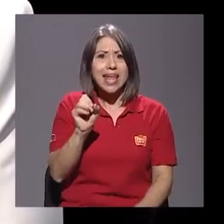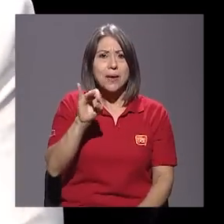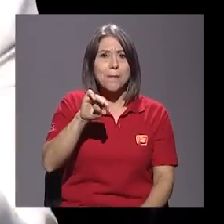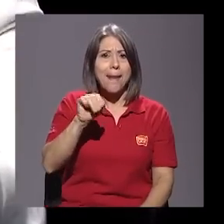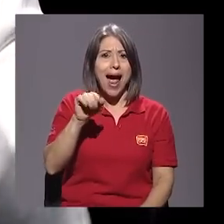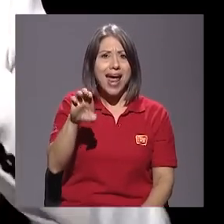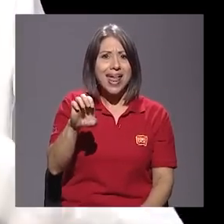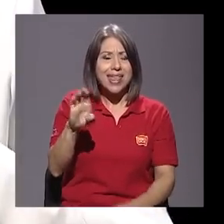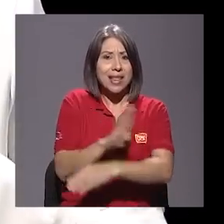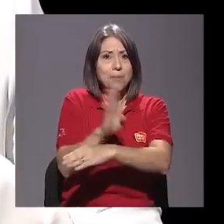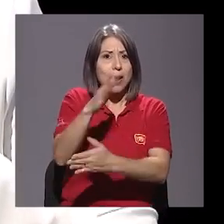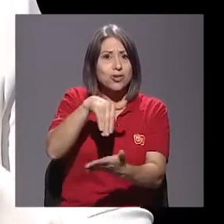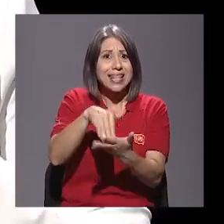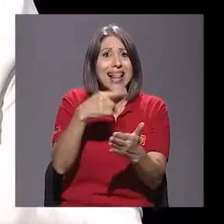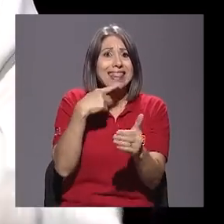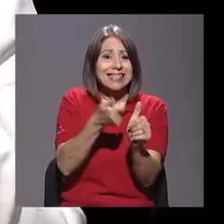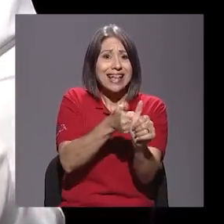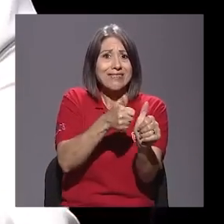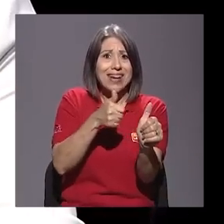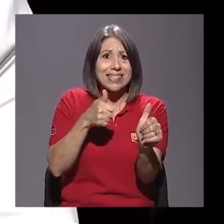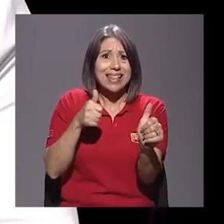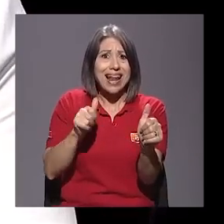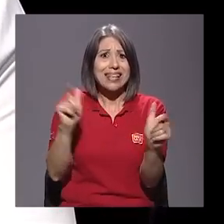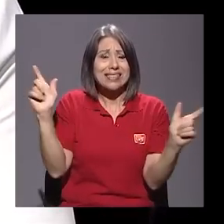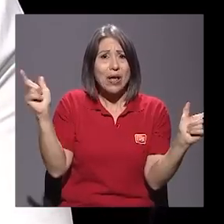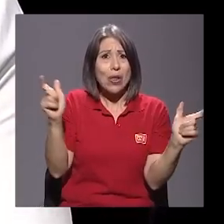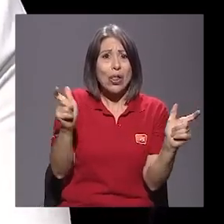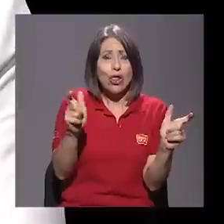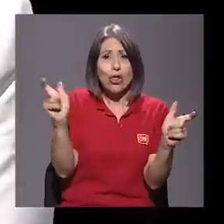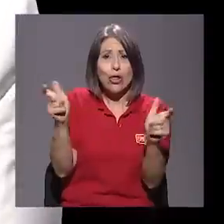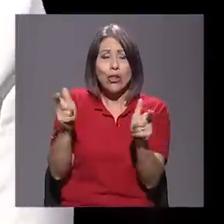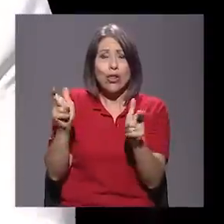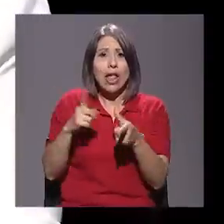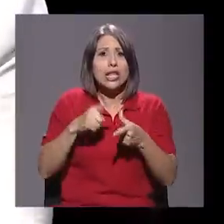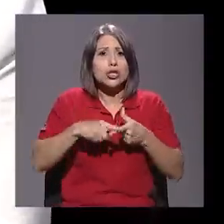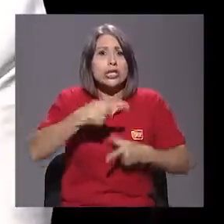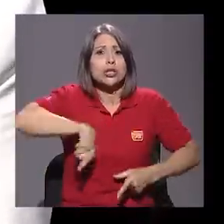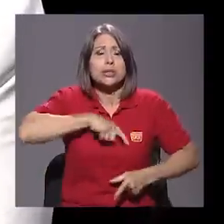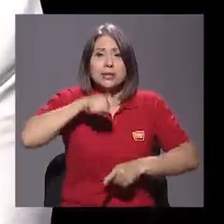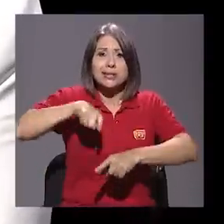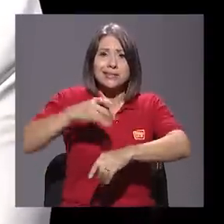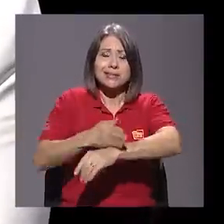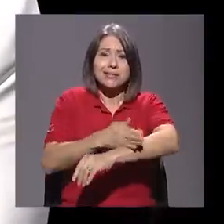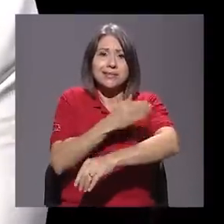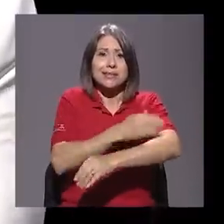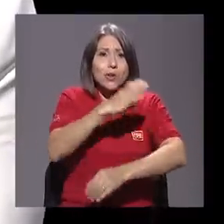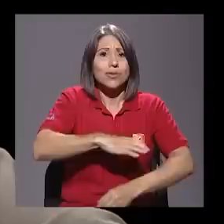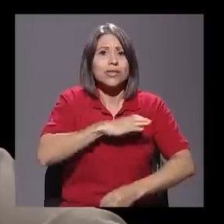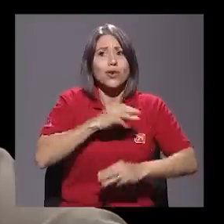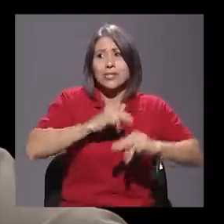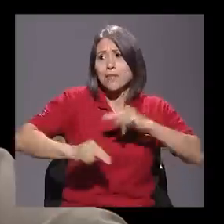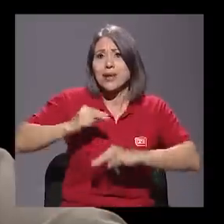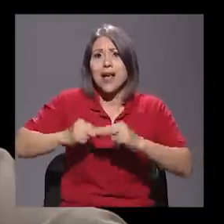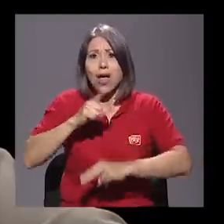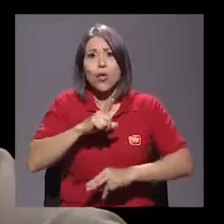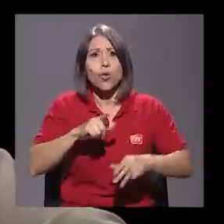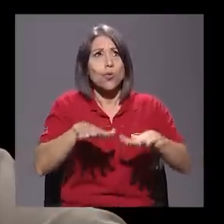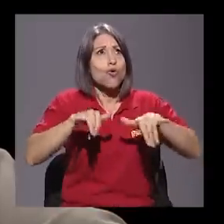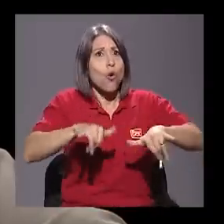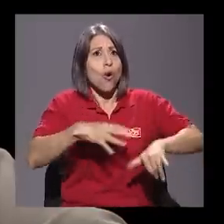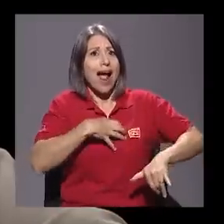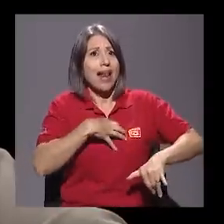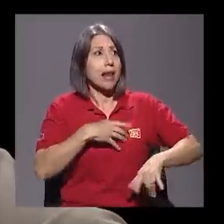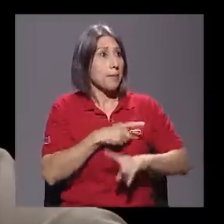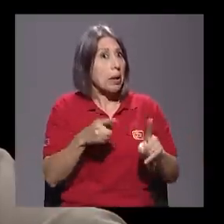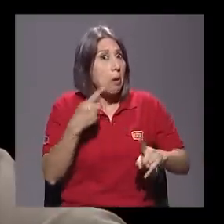IMAE del Banco Central dice que van hacia atrás, están decreciendo como sectores. Entonces, necesitamos mejorar las condiciones Pero del mercado local. No hay pinta para que